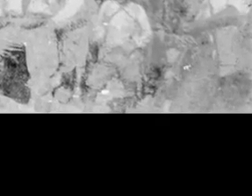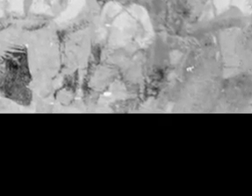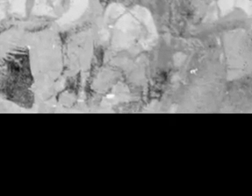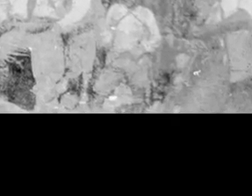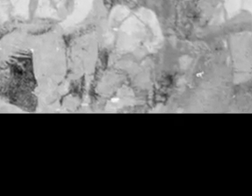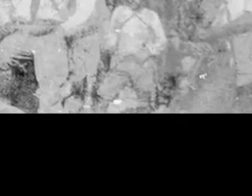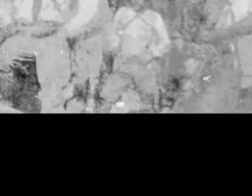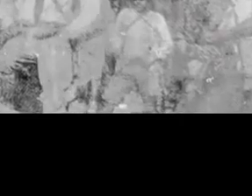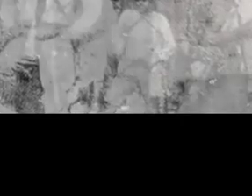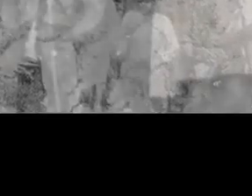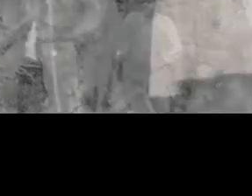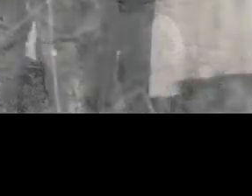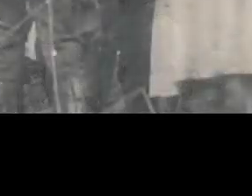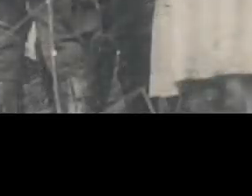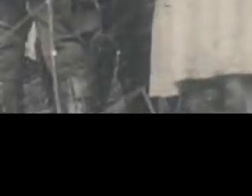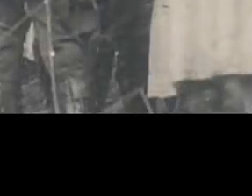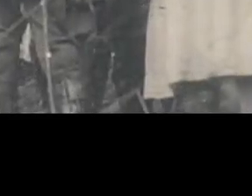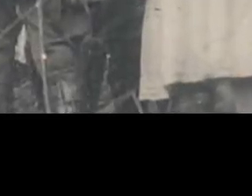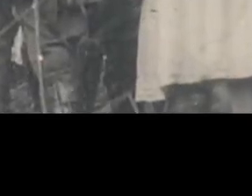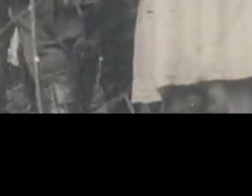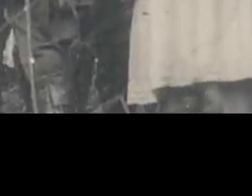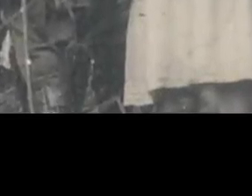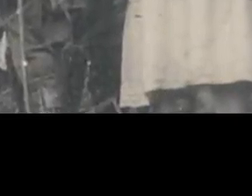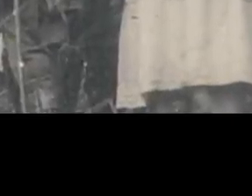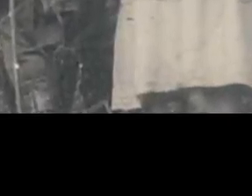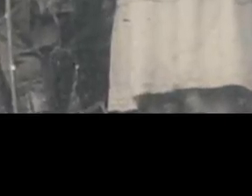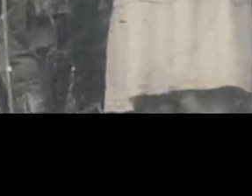hasta expulsarlos del país.